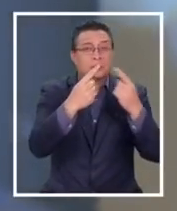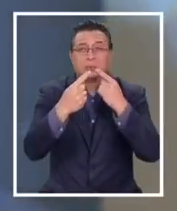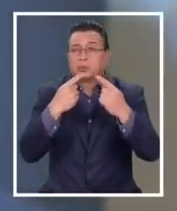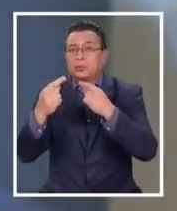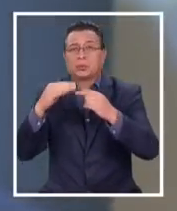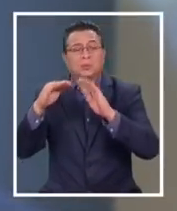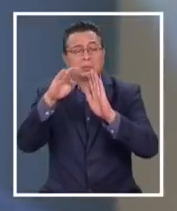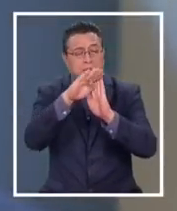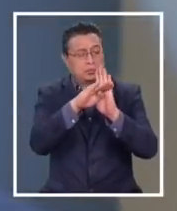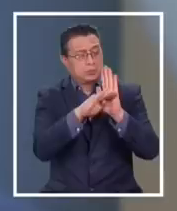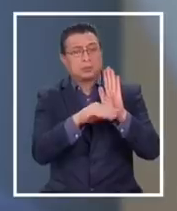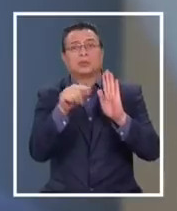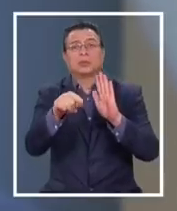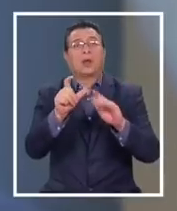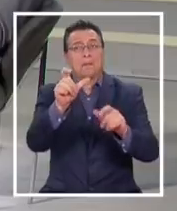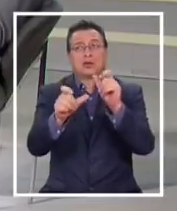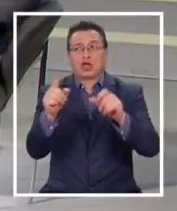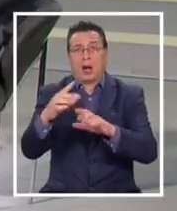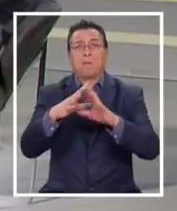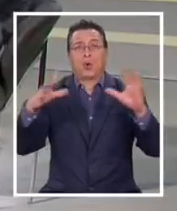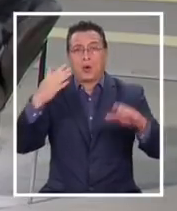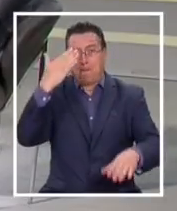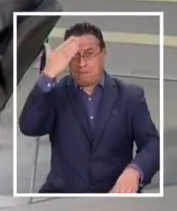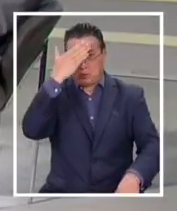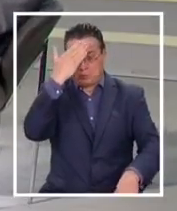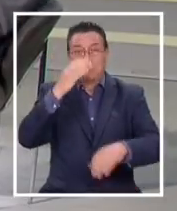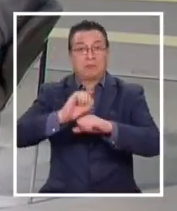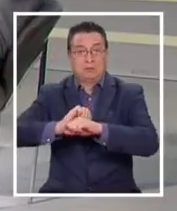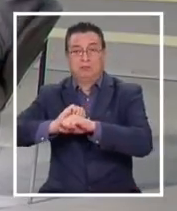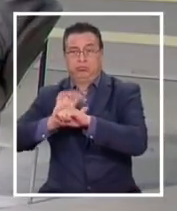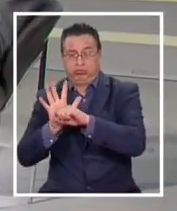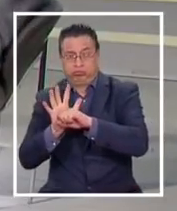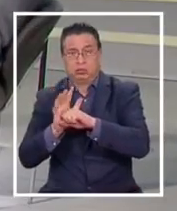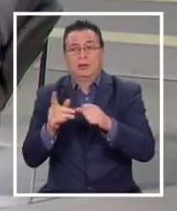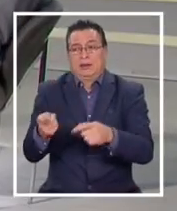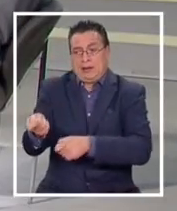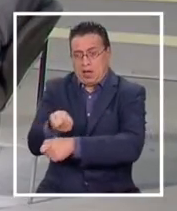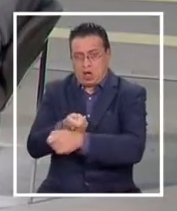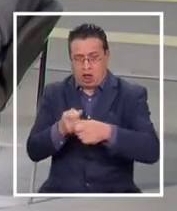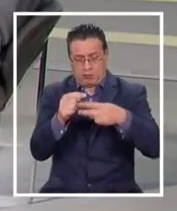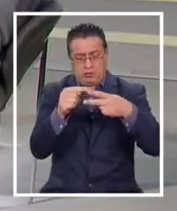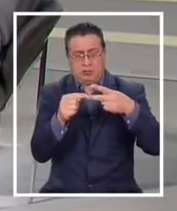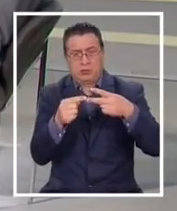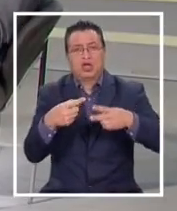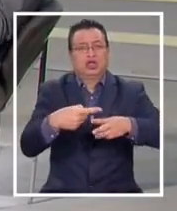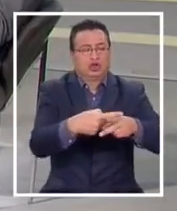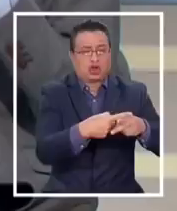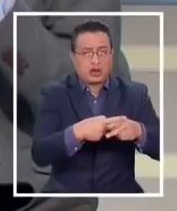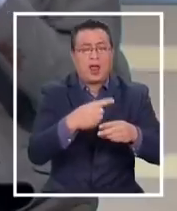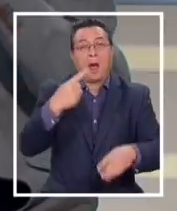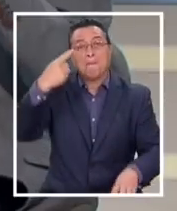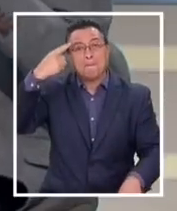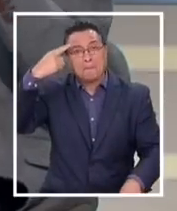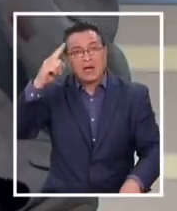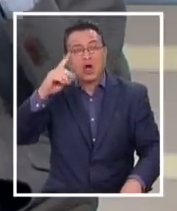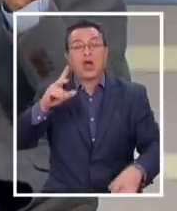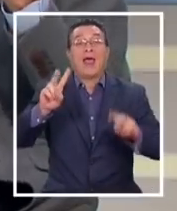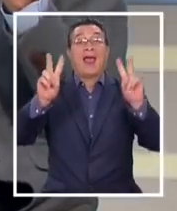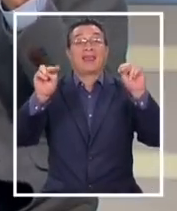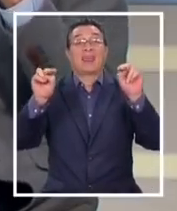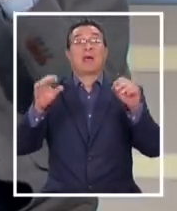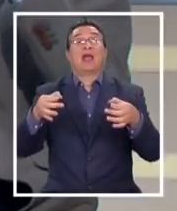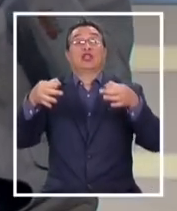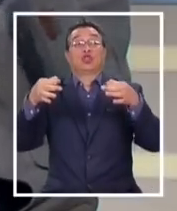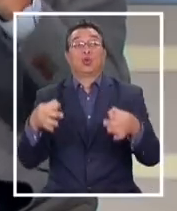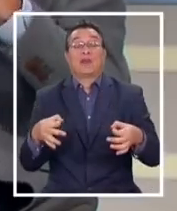que hablan de que la gente tiene mucha preocupación por el COVID, por la situación económica, social. Sin embargo, la seguridad, esto tampoco